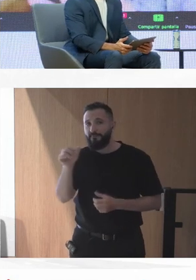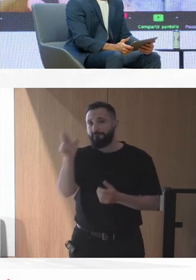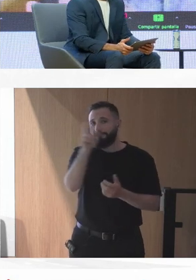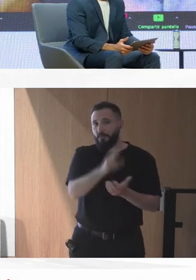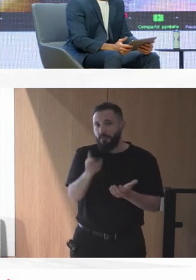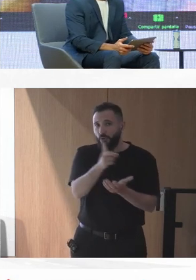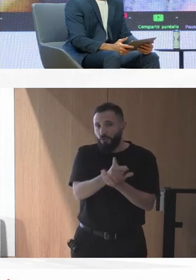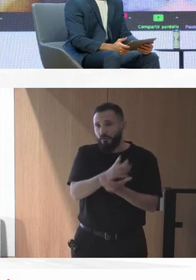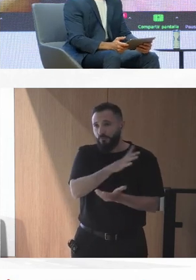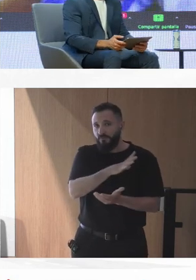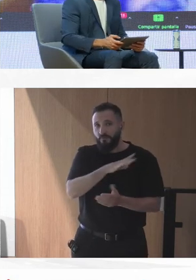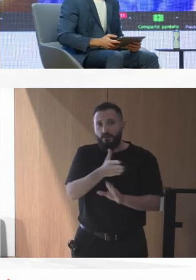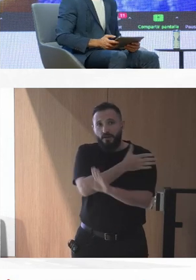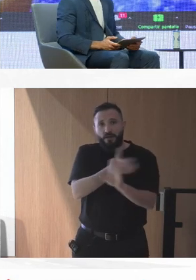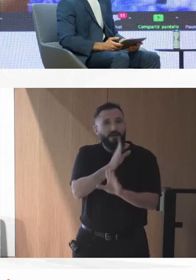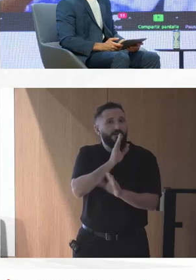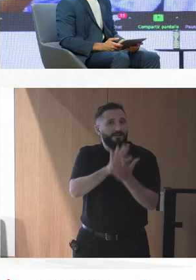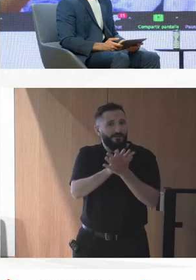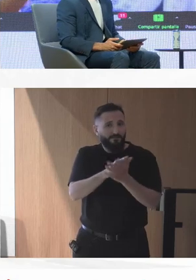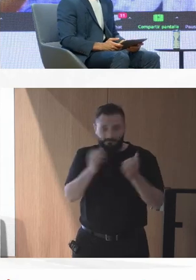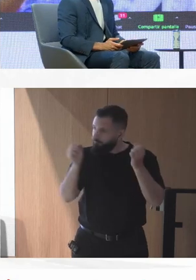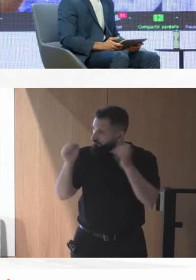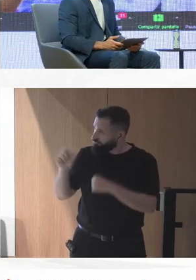compartir con nosotros para todos? Claro que sí. Gracias.